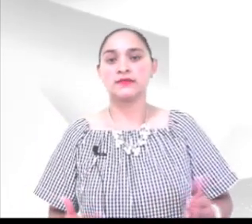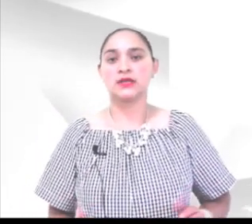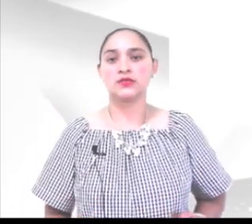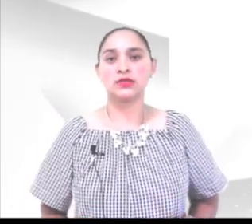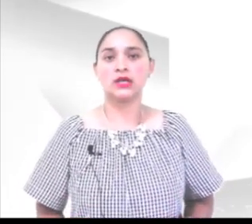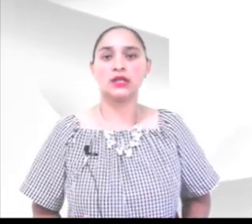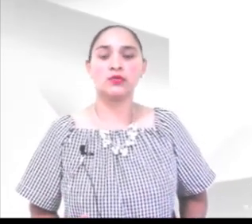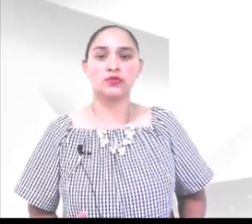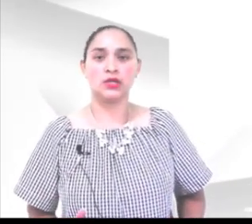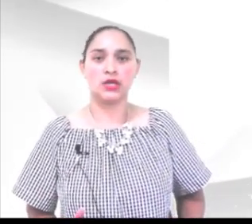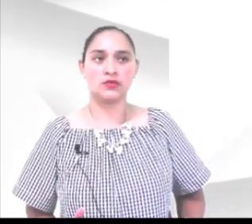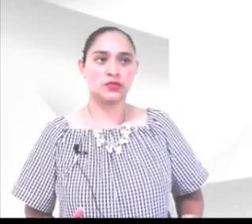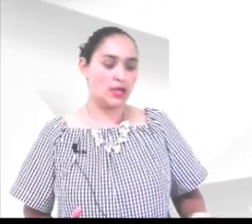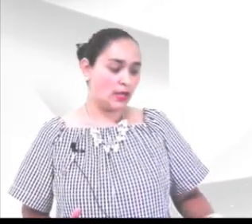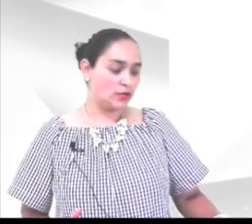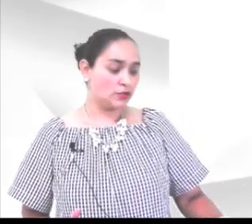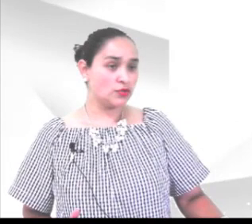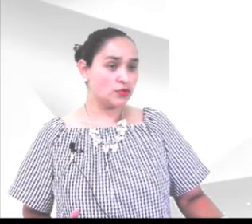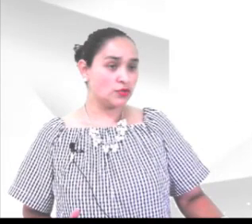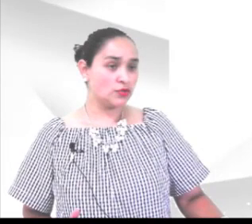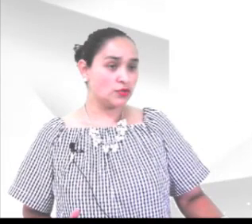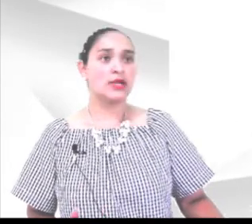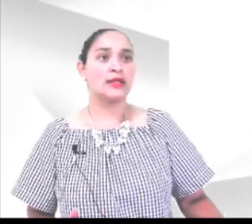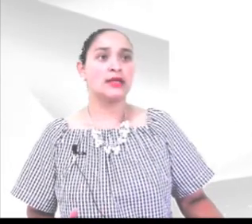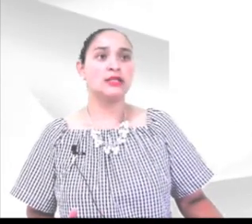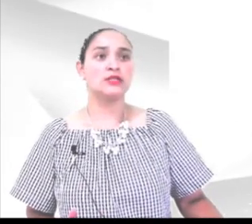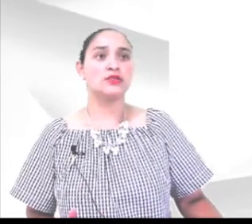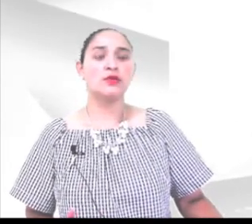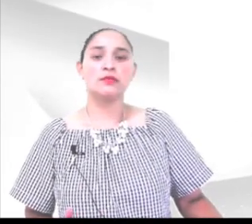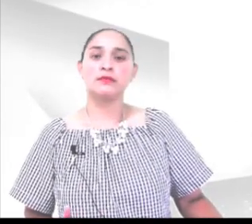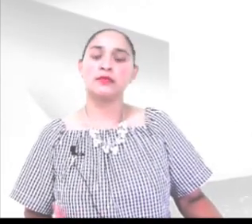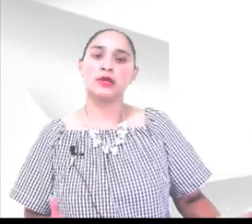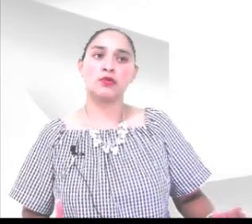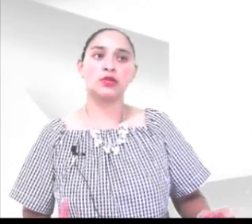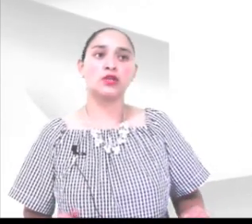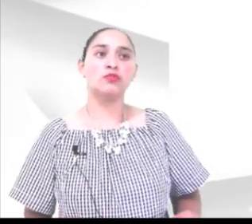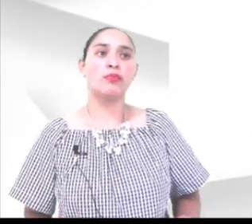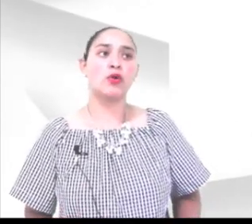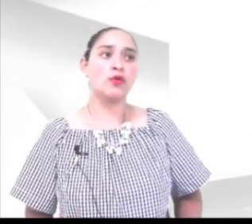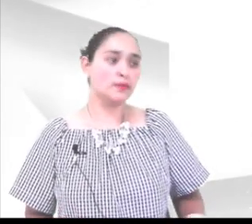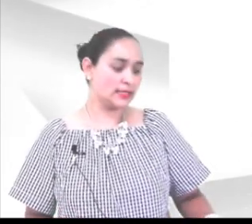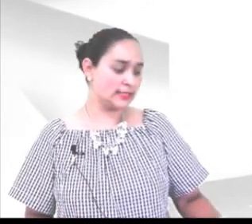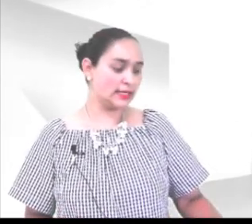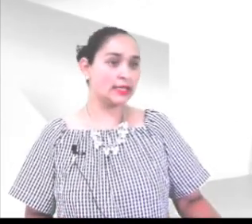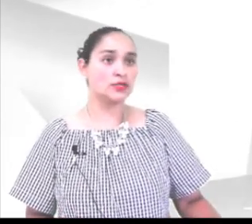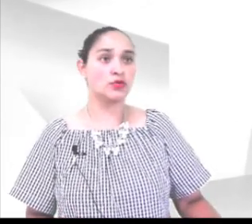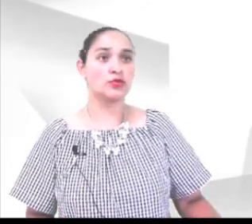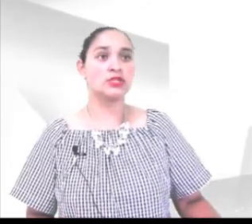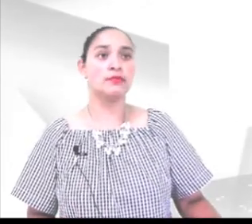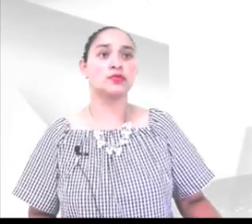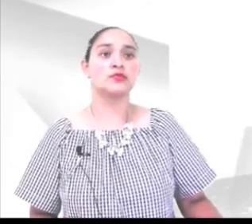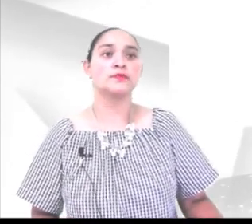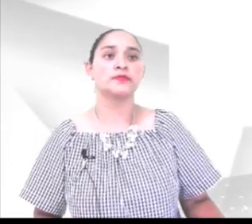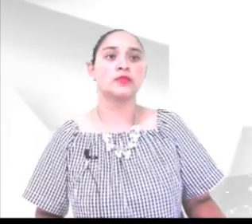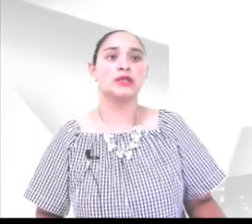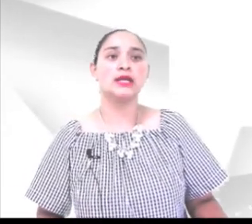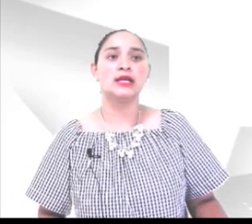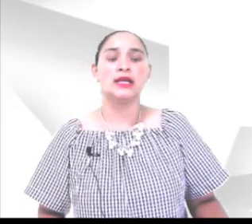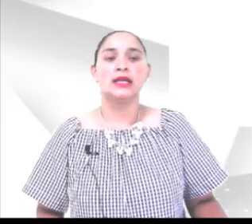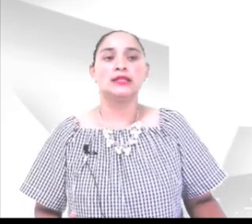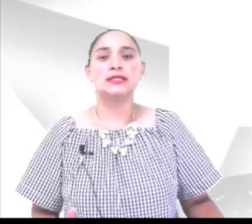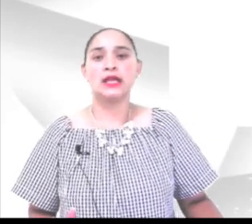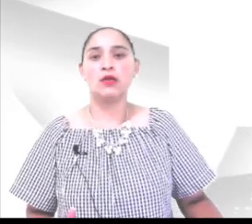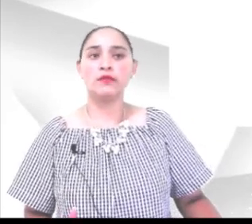la clasificación de cada uno de ellos. Entonces vamos a dar inicio recordando un poco acerca de estos conceptos,